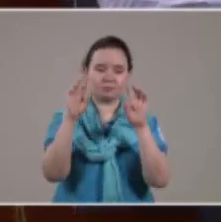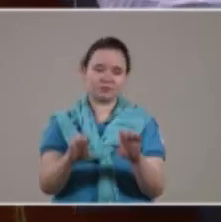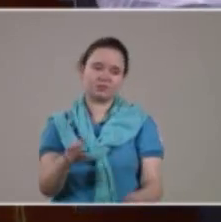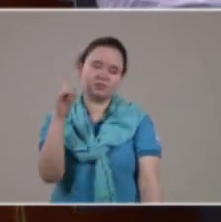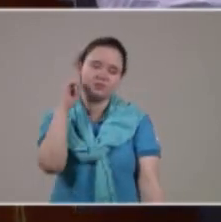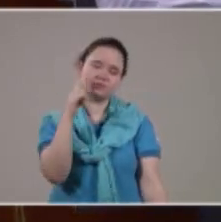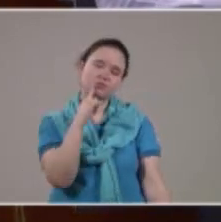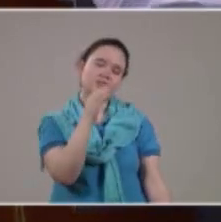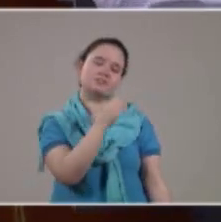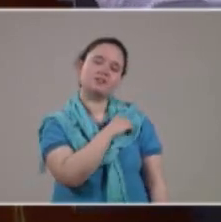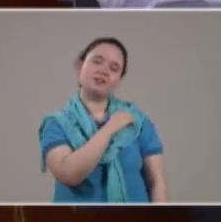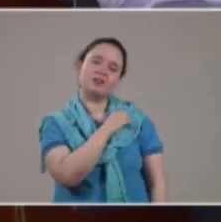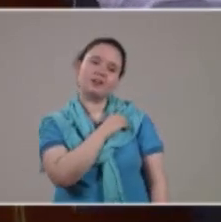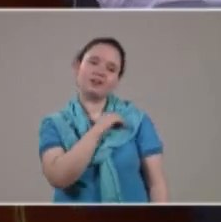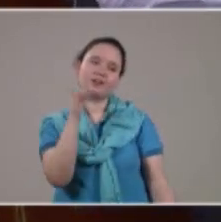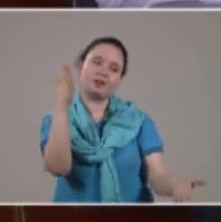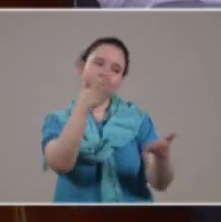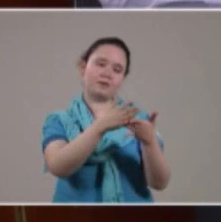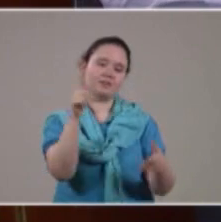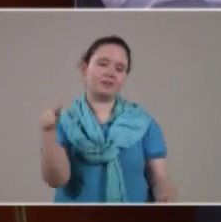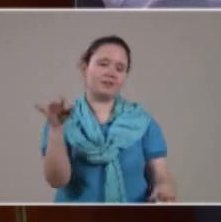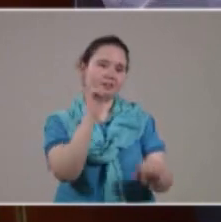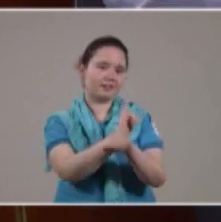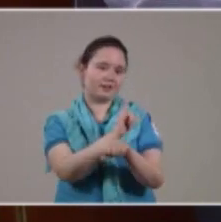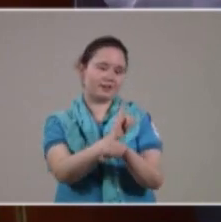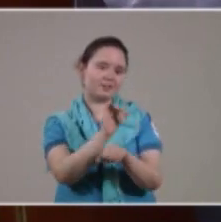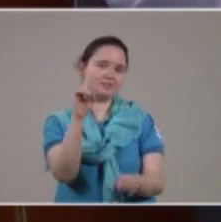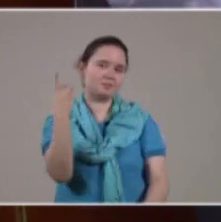Mónica Salomé Archila Poitán,